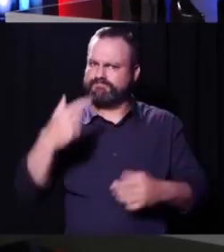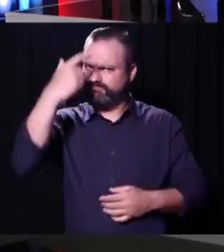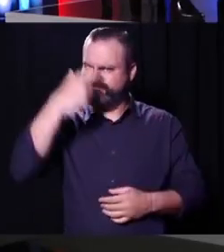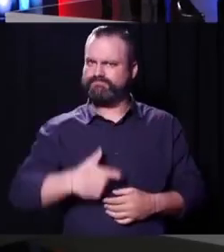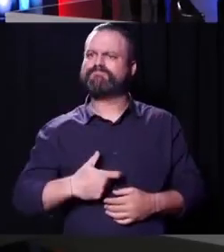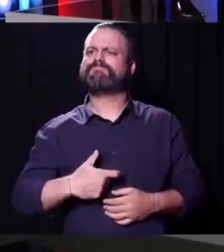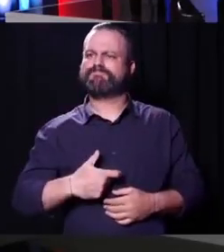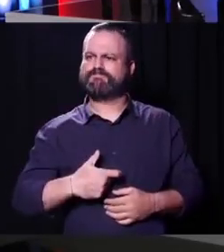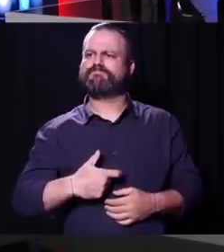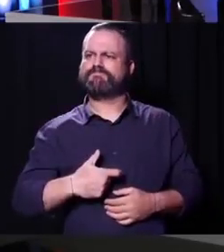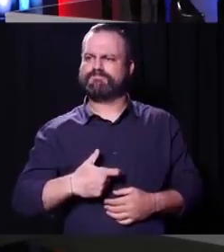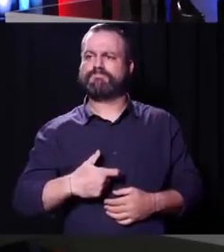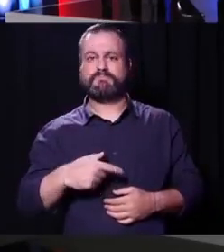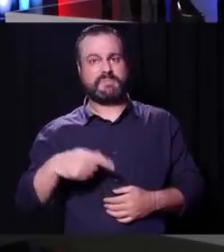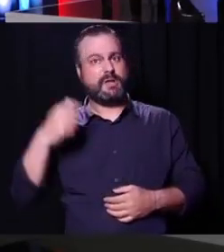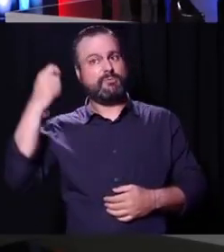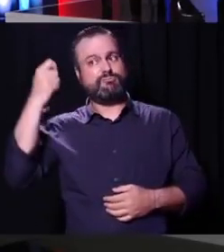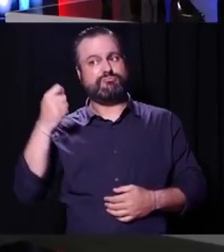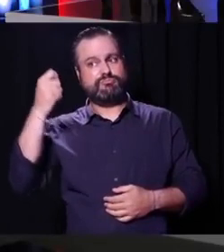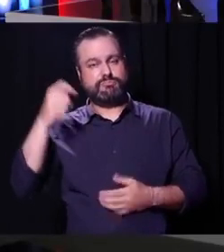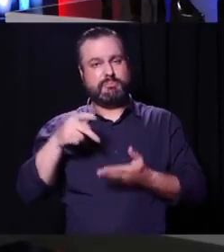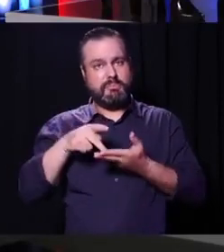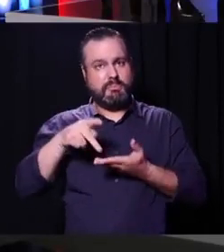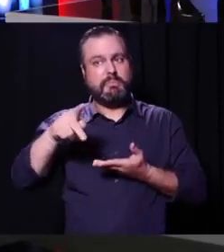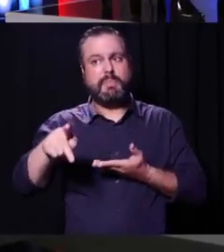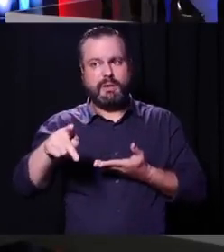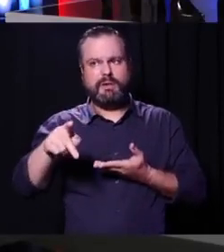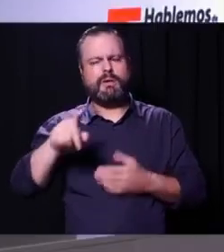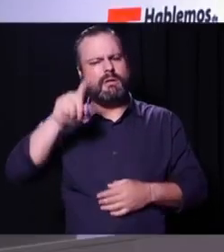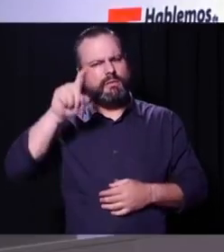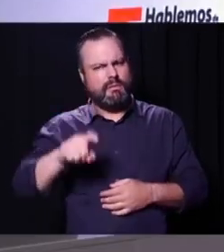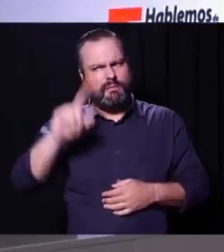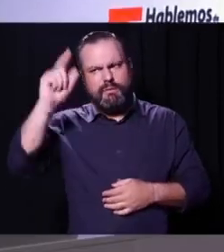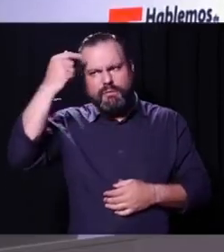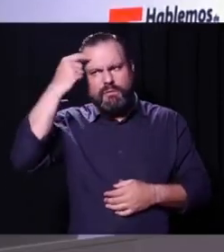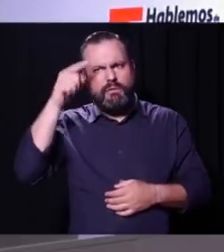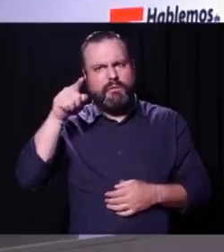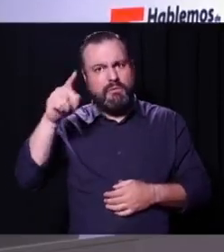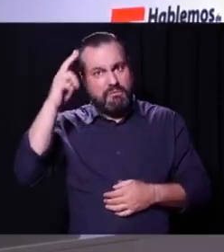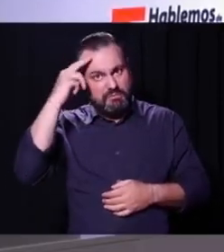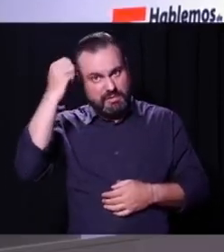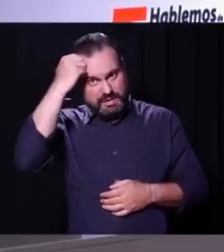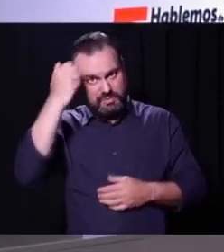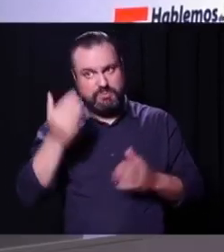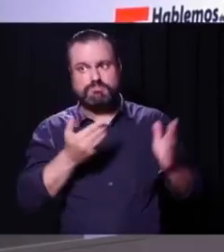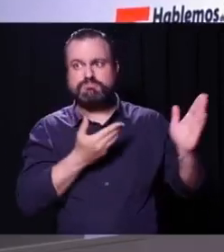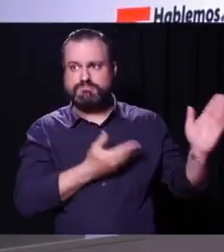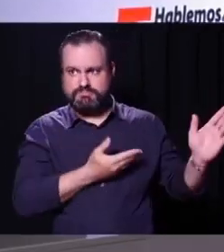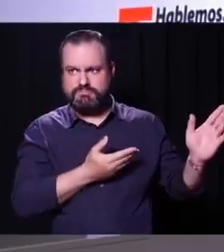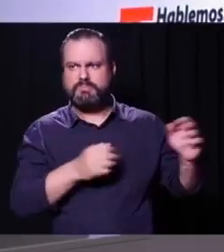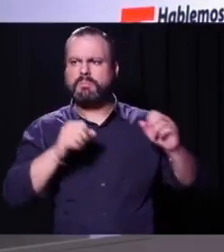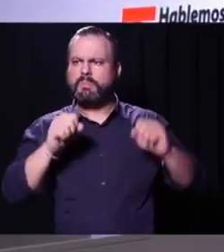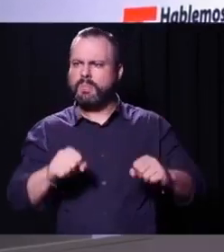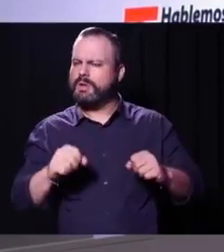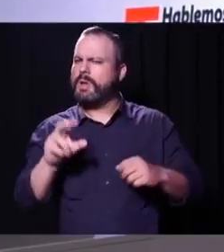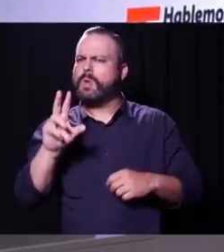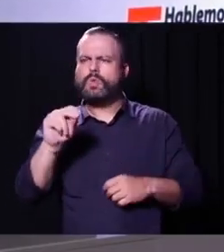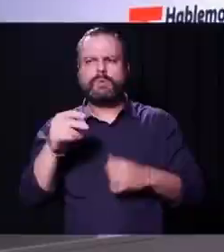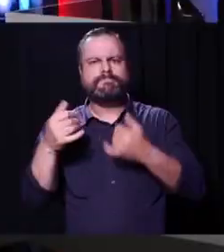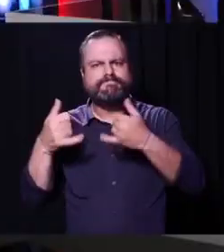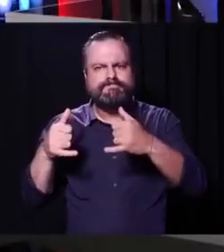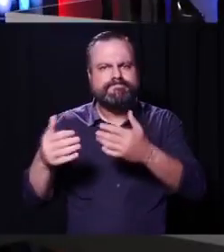que las jubilaciones se van a pagar. Gobierno PRD, Nito Cortizo, nosotros no vamos a jugar con las jubilaciones de la gente. ¿Pero cómo las va a